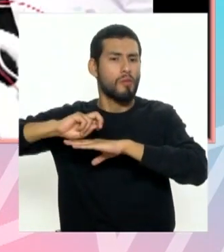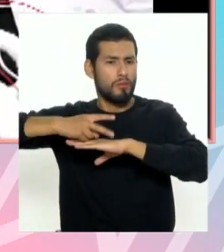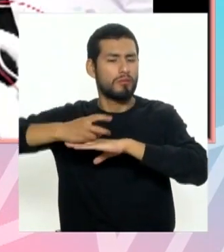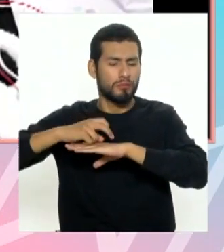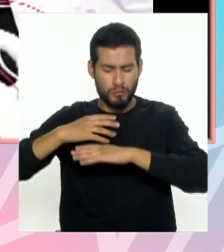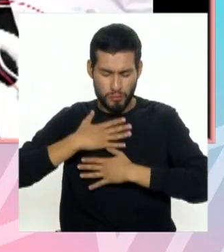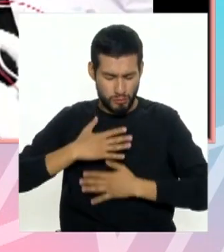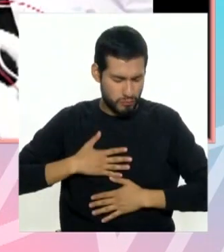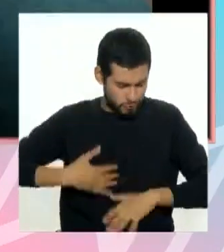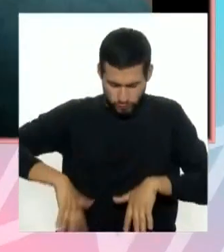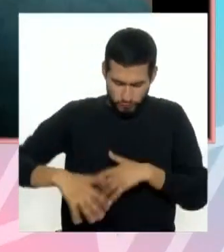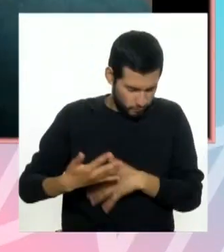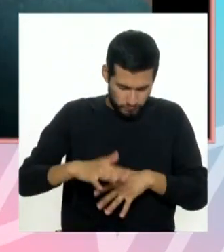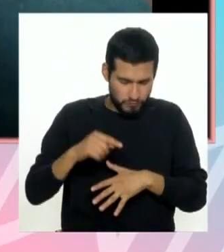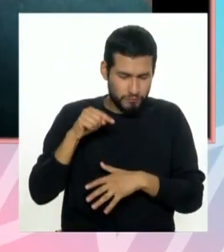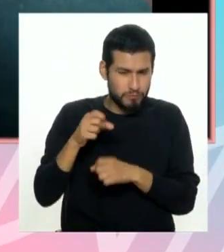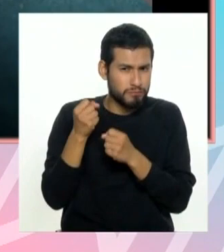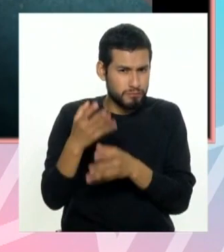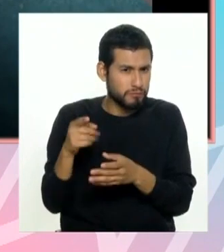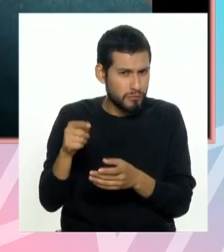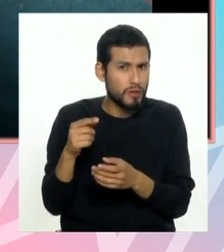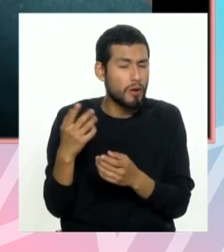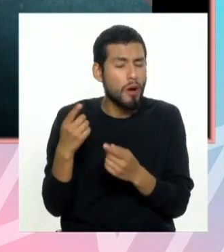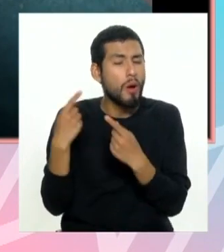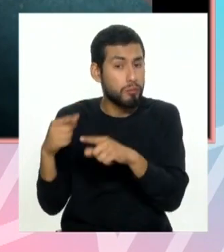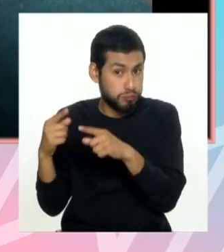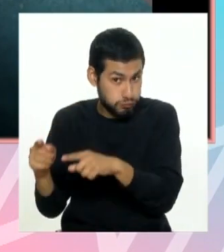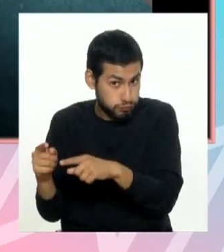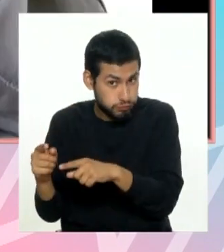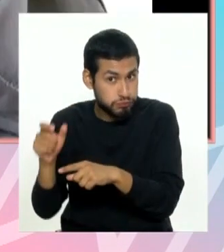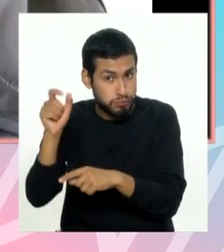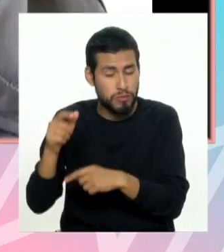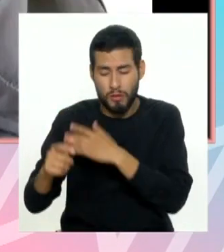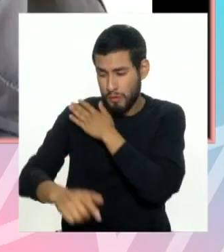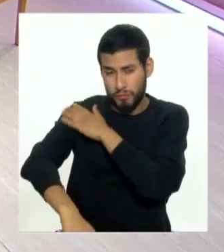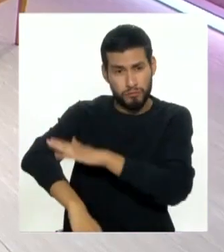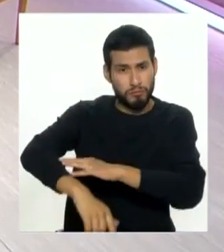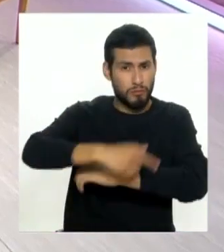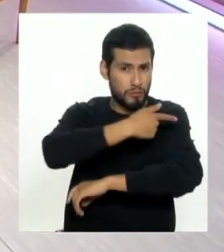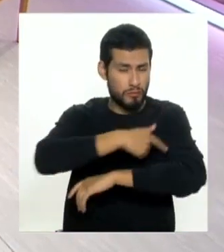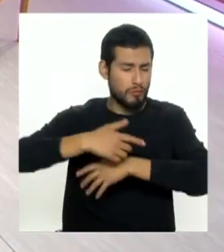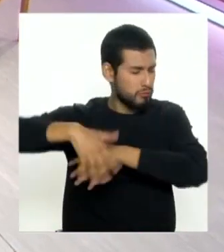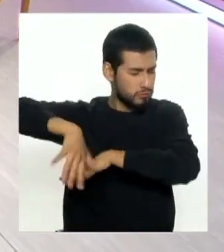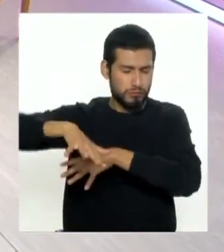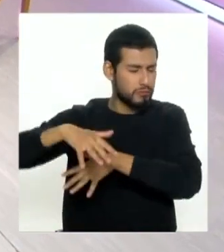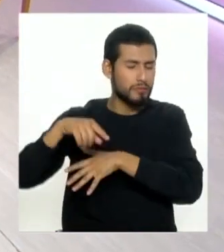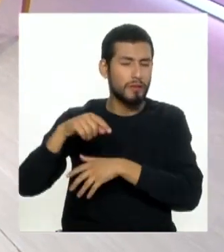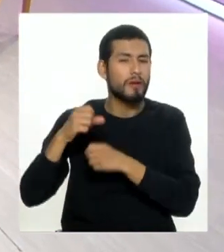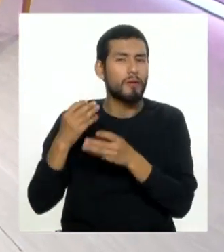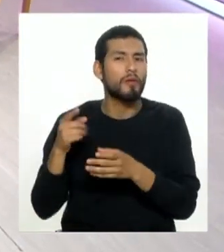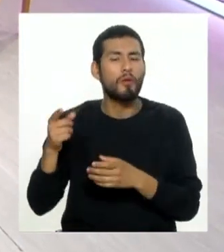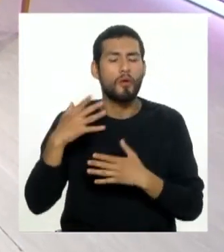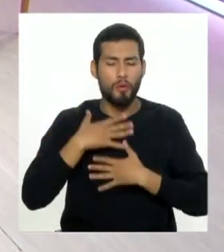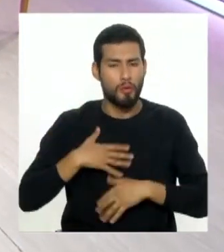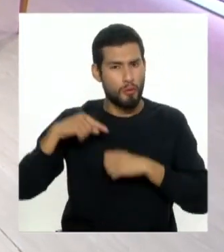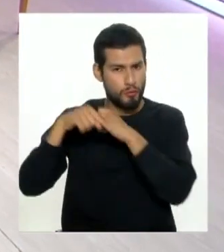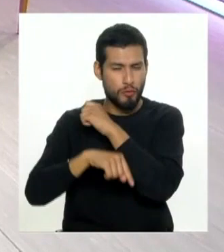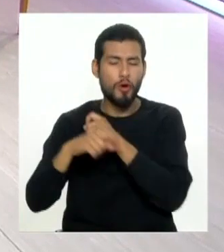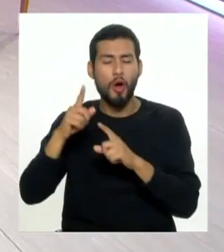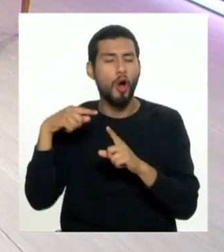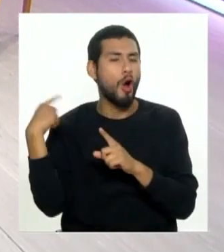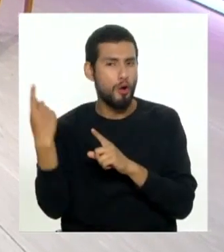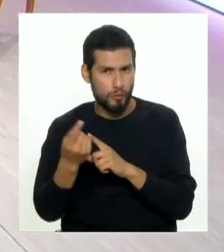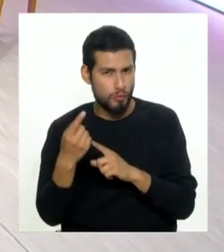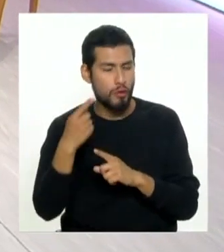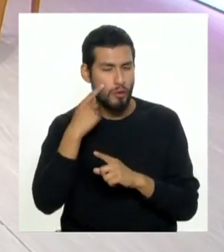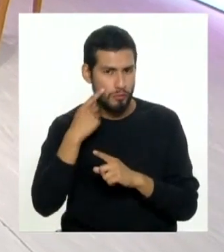unos movimientos repetitivos, de sacudidas de los brazos, las piernas, ¿no? Las famosas crisis epilépticas tónico-clónico generalizadas,